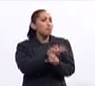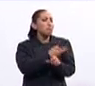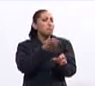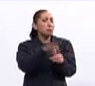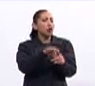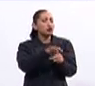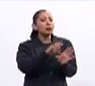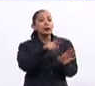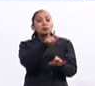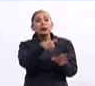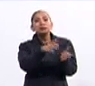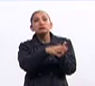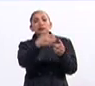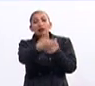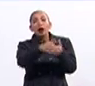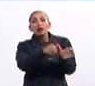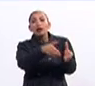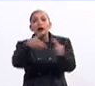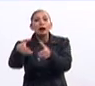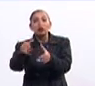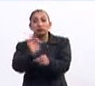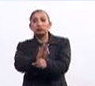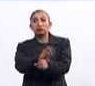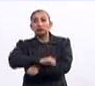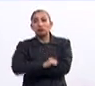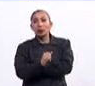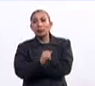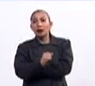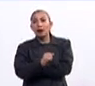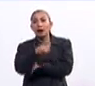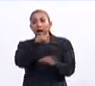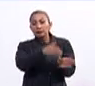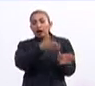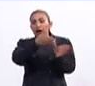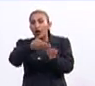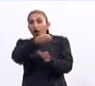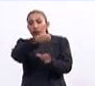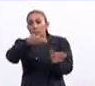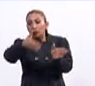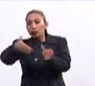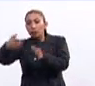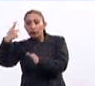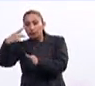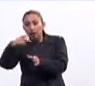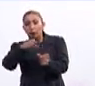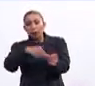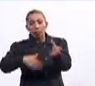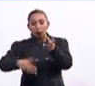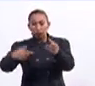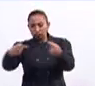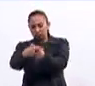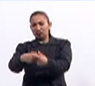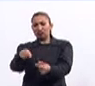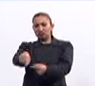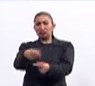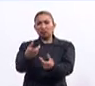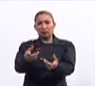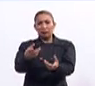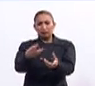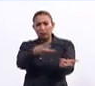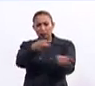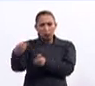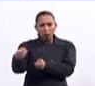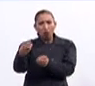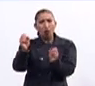elección y ¿qué pasa con los paquetes? Bueno, hay que resguardarlos. Y precisamente ese es el tema en el caso de Puebla que generó esta controversia, de si había